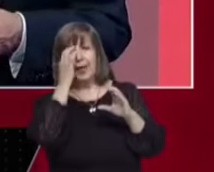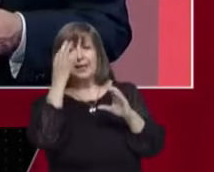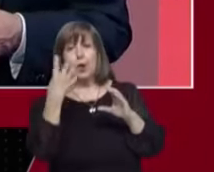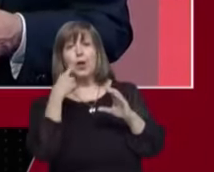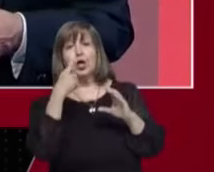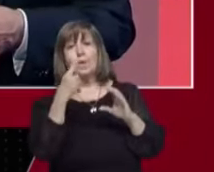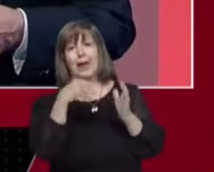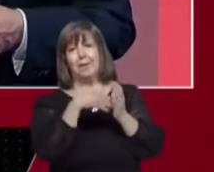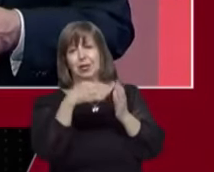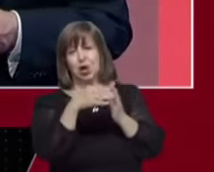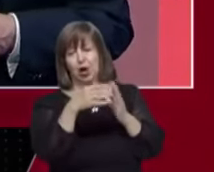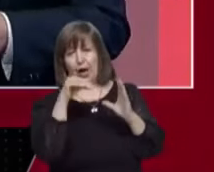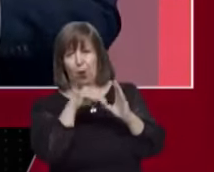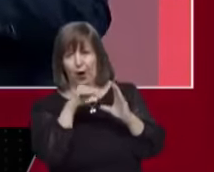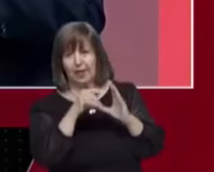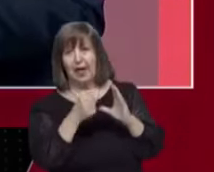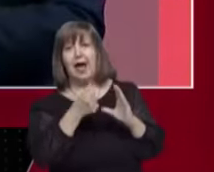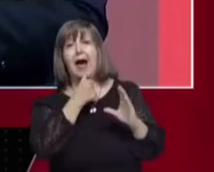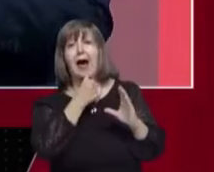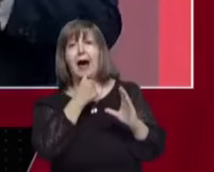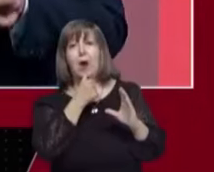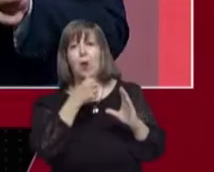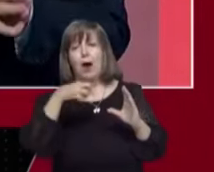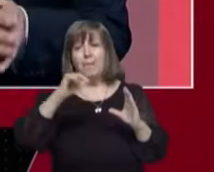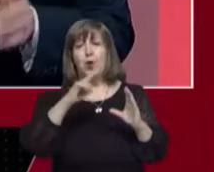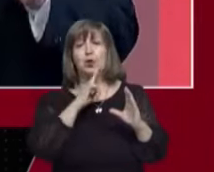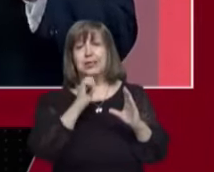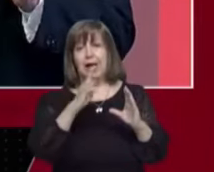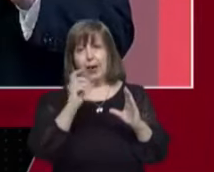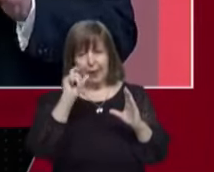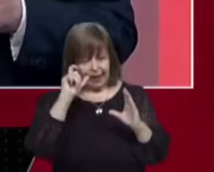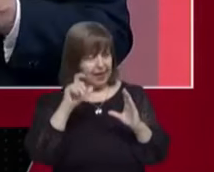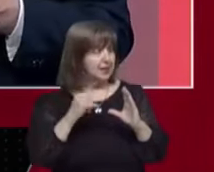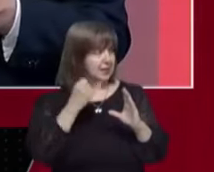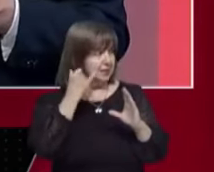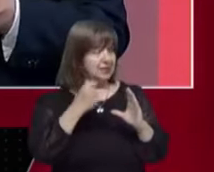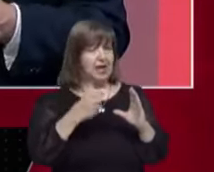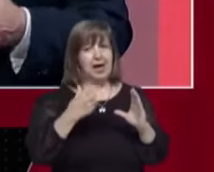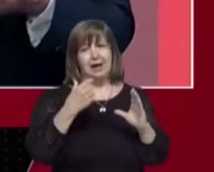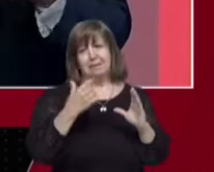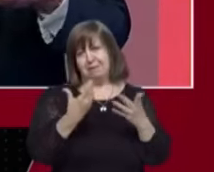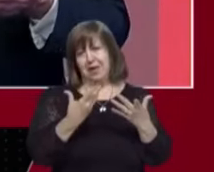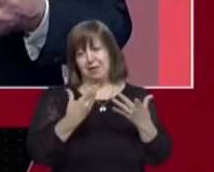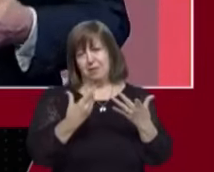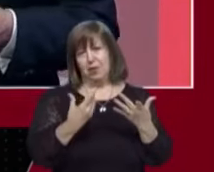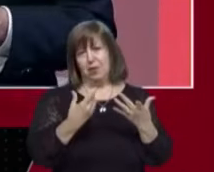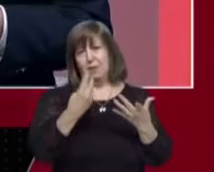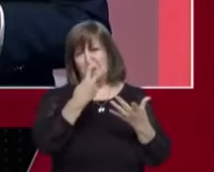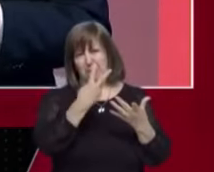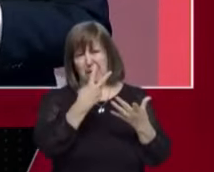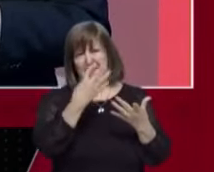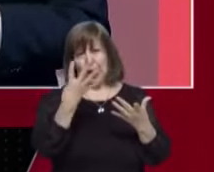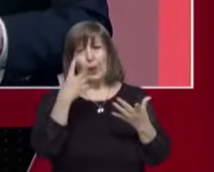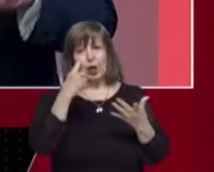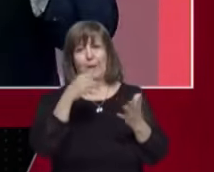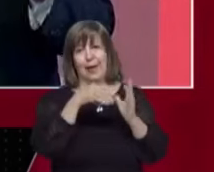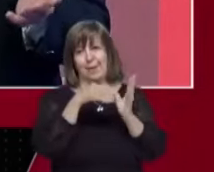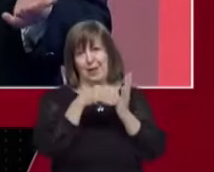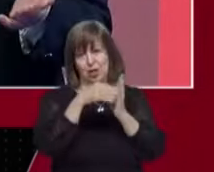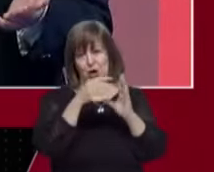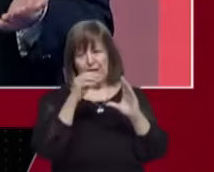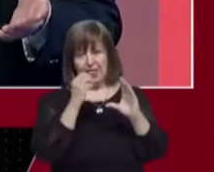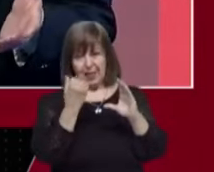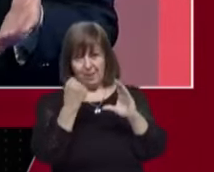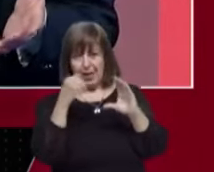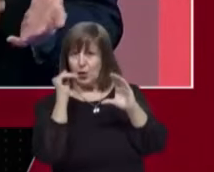24.000 millones de pesos para obras de agua potable y saneamiento de AISAM, 24.000 millones de pesos, que es un presupuesto considerable. Claro. Pero a su vez